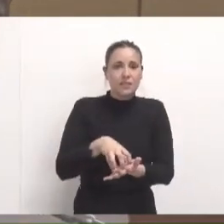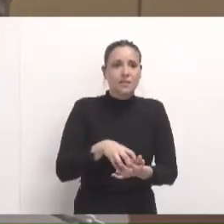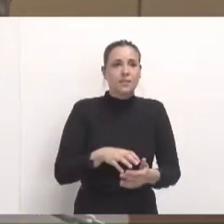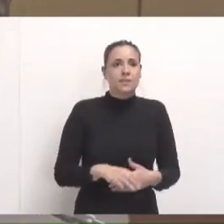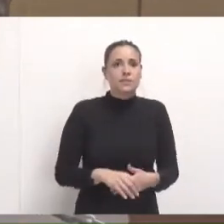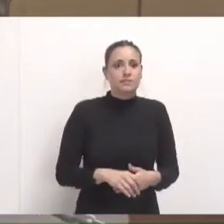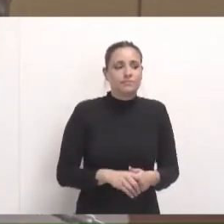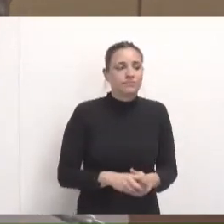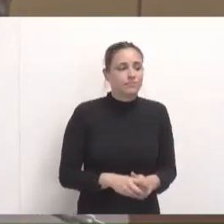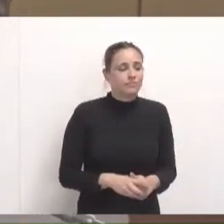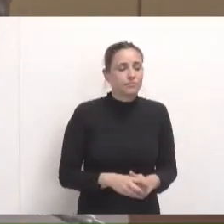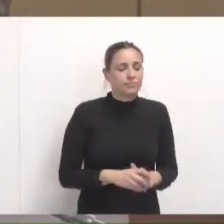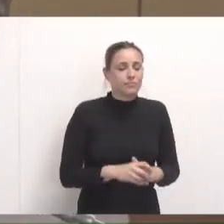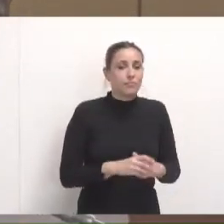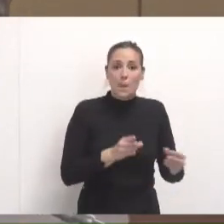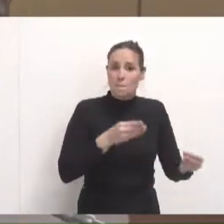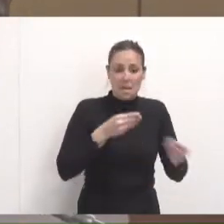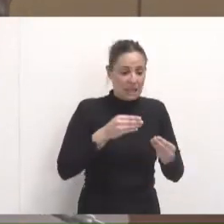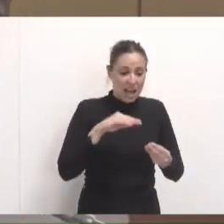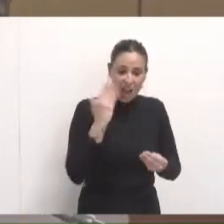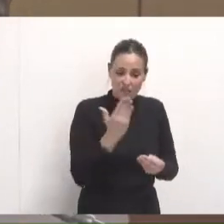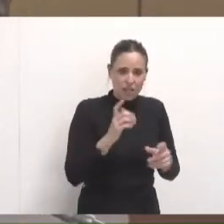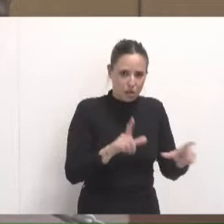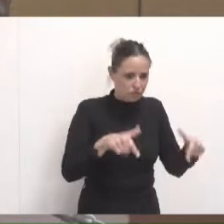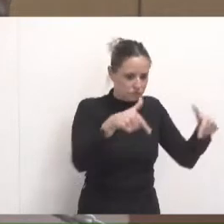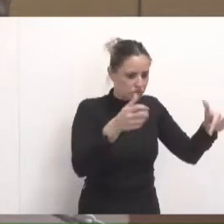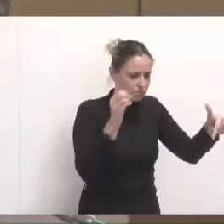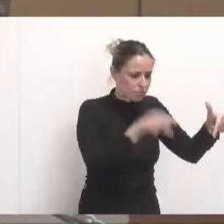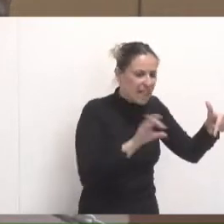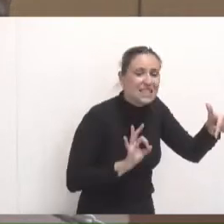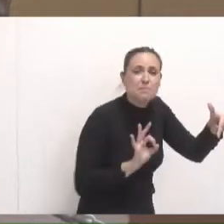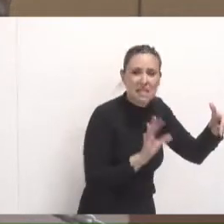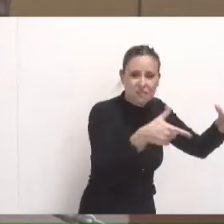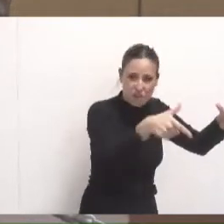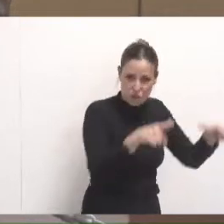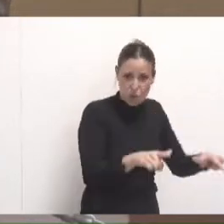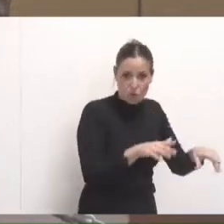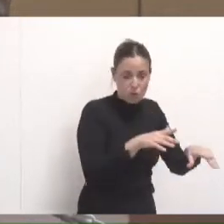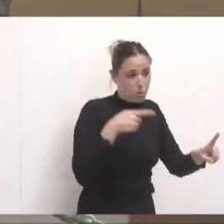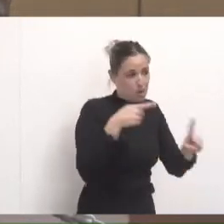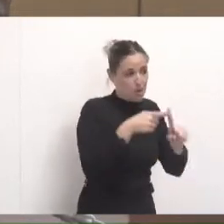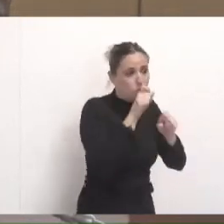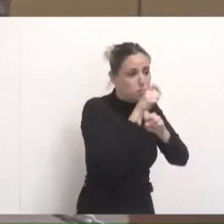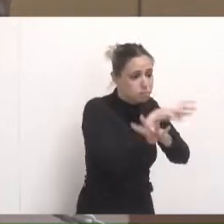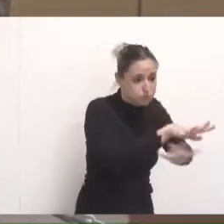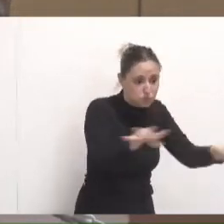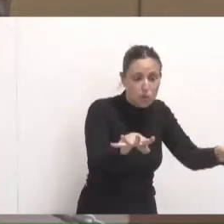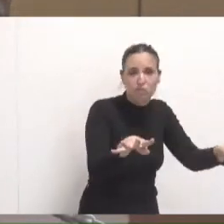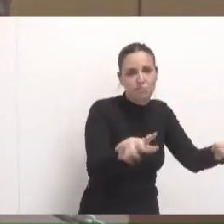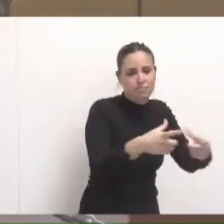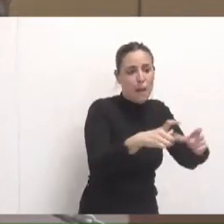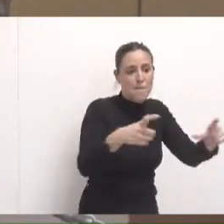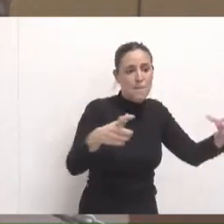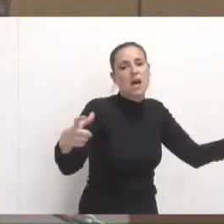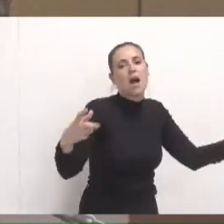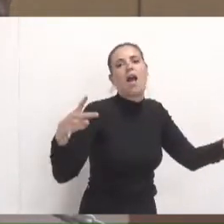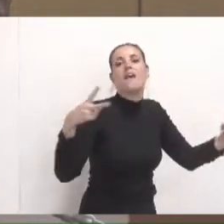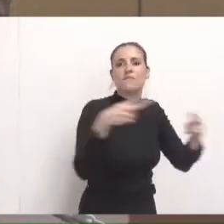introducir en ellos pues los materiales afectados y que esto no se siga expandiendo. Está claro que la responsabilidad